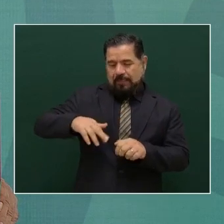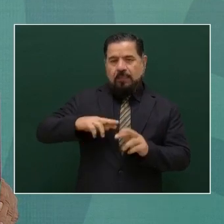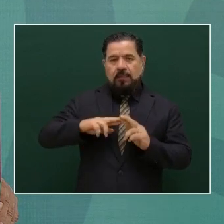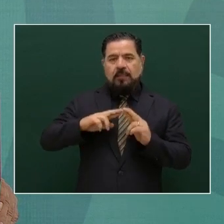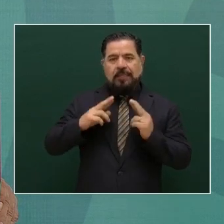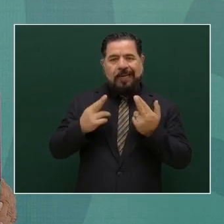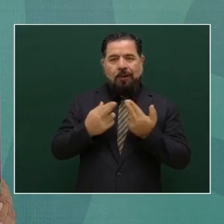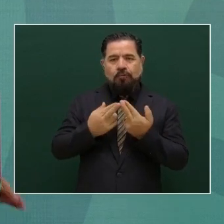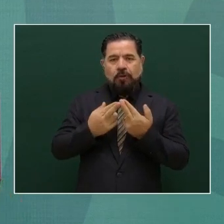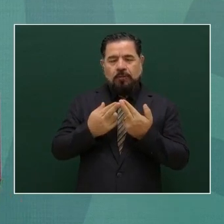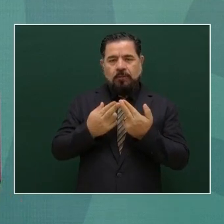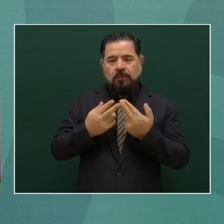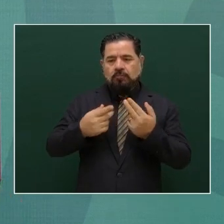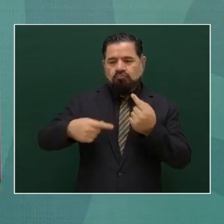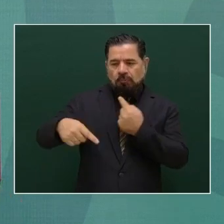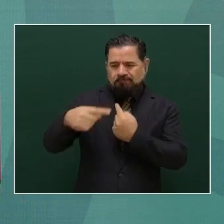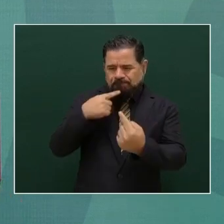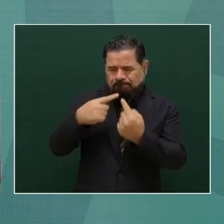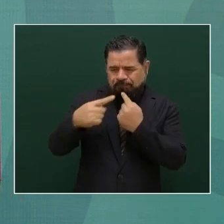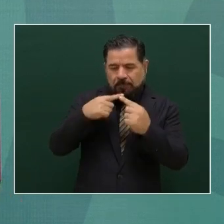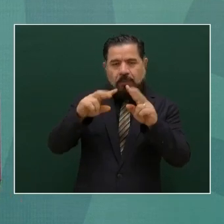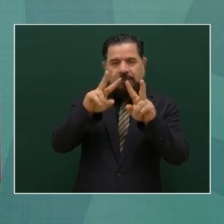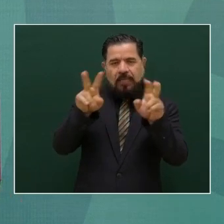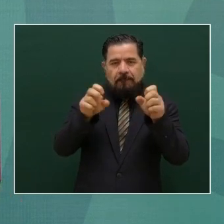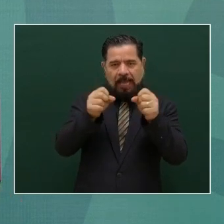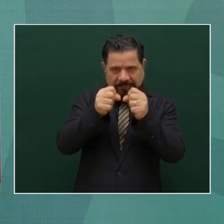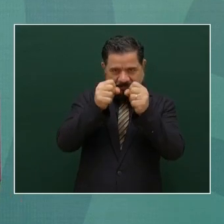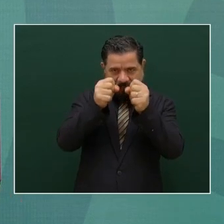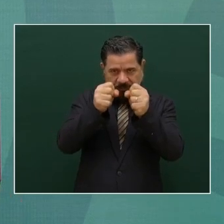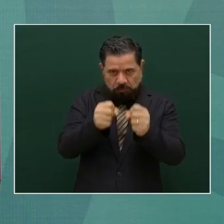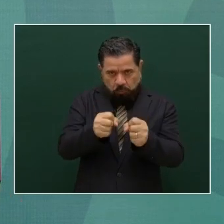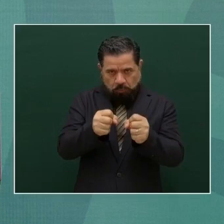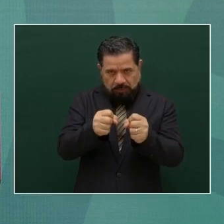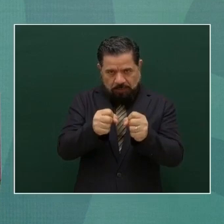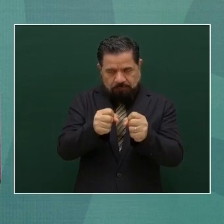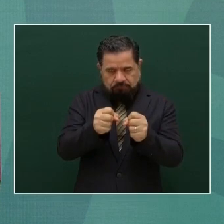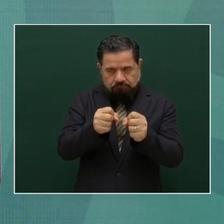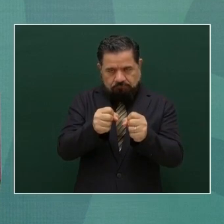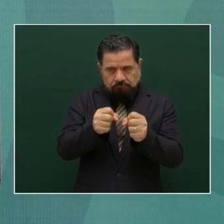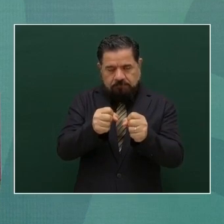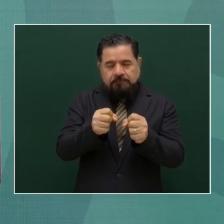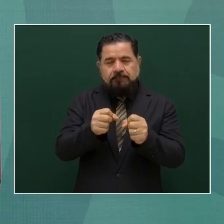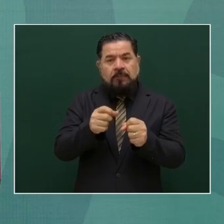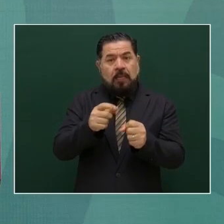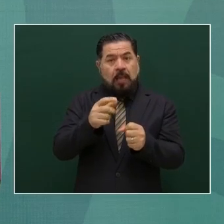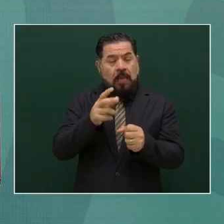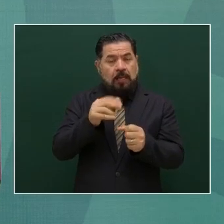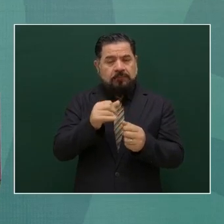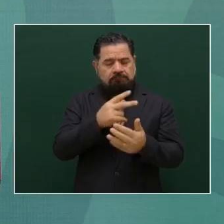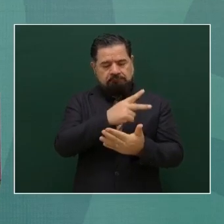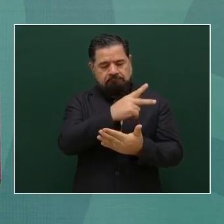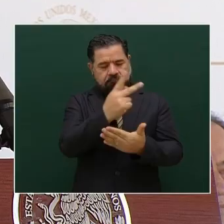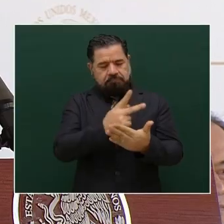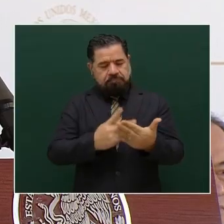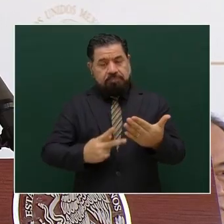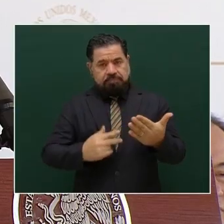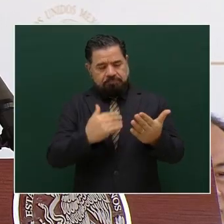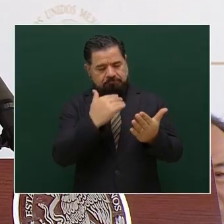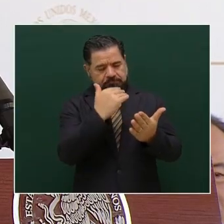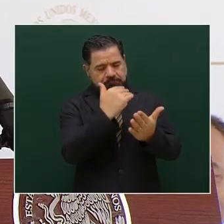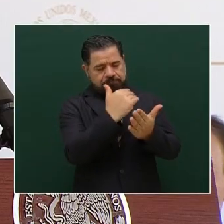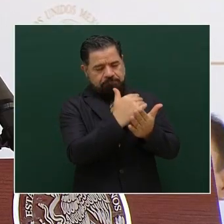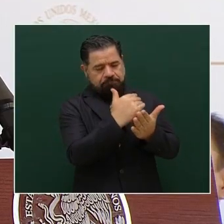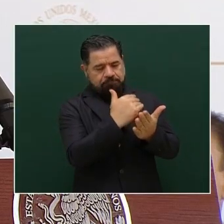seguridad y, de acuerdo al programa, pues lo